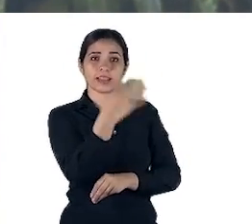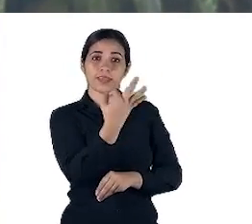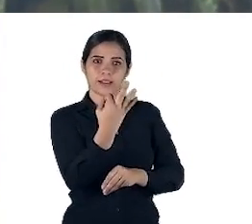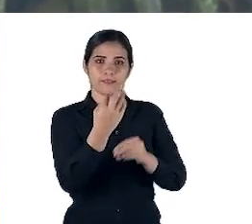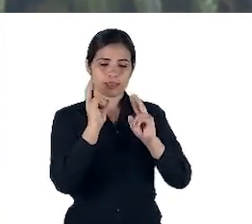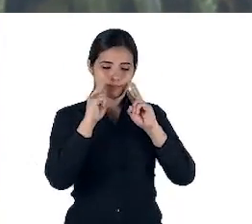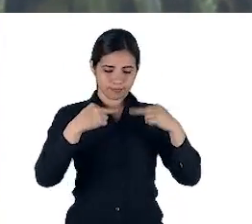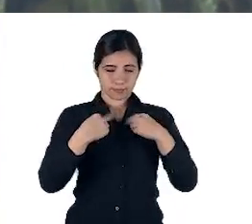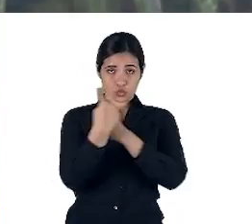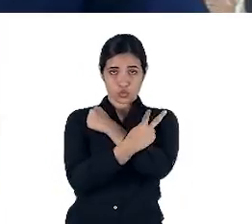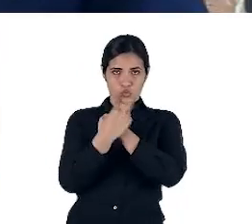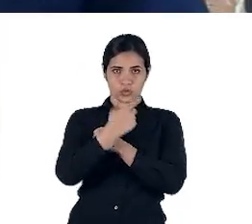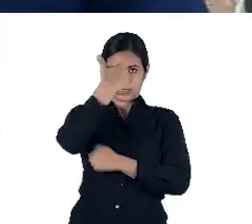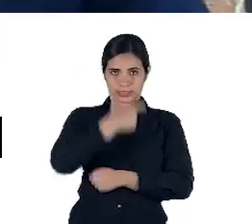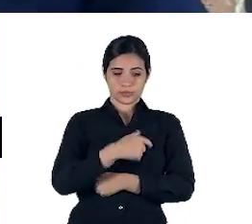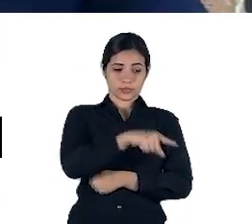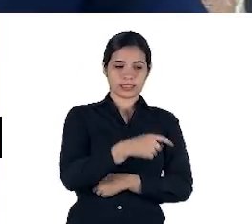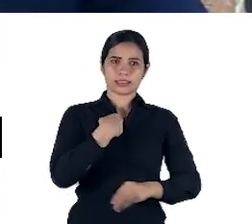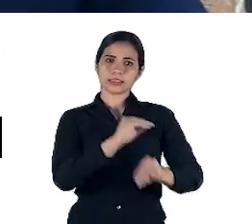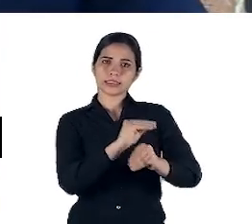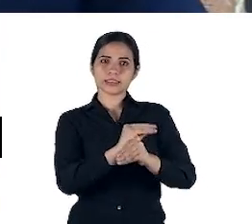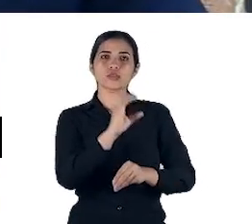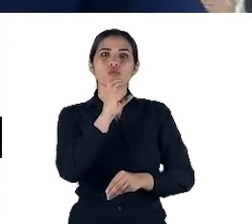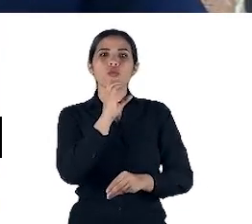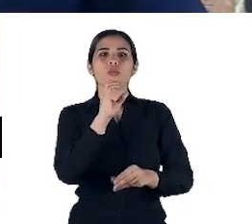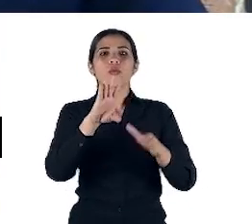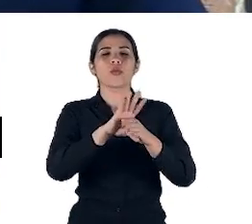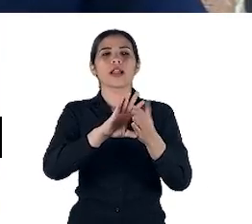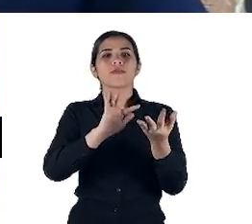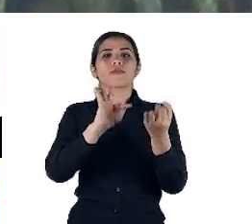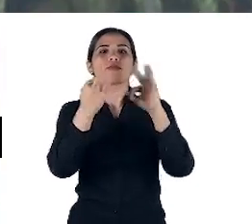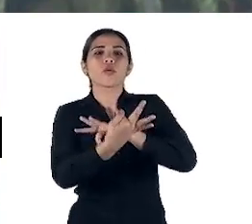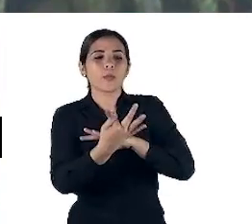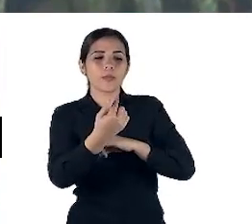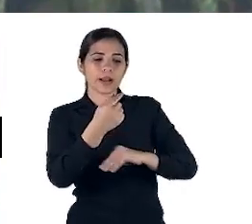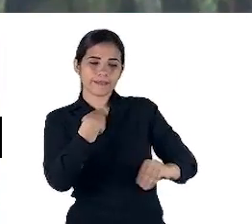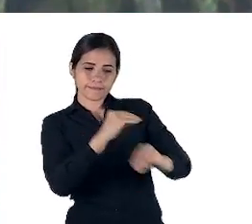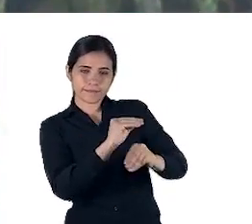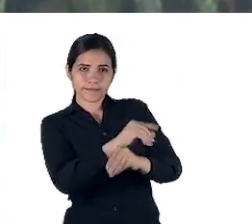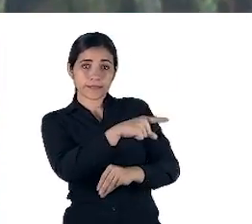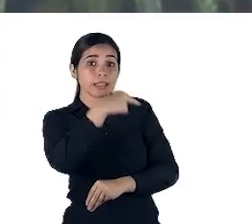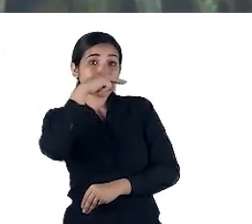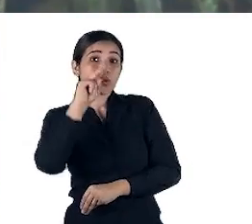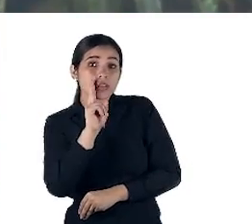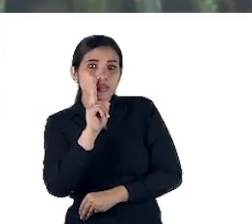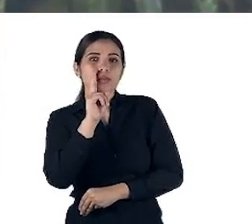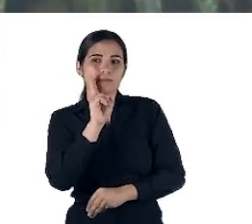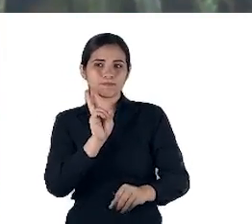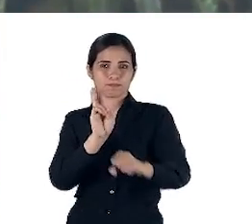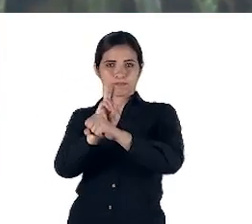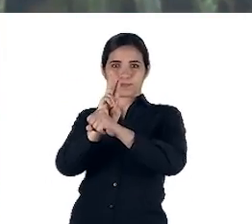Es, esa es la puerta, digamos, que... La puerta de entrada a la educación para la salud y a la prevención de